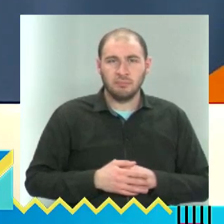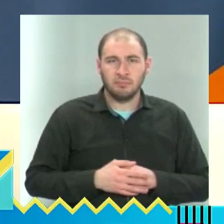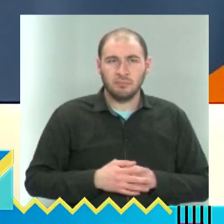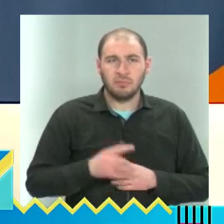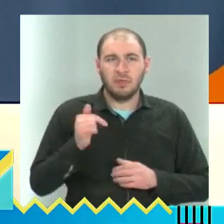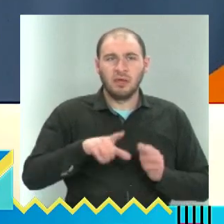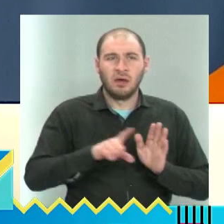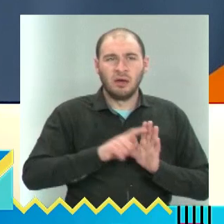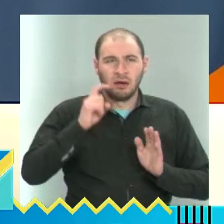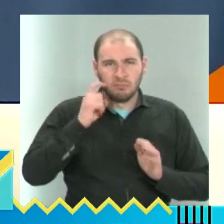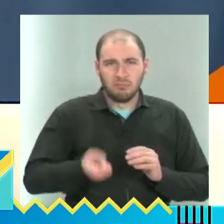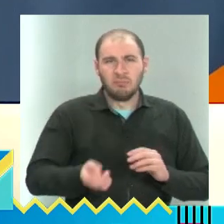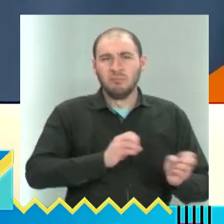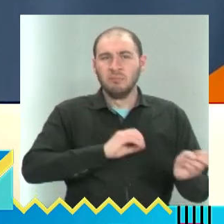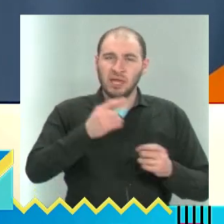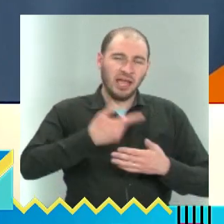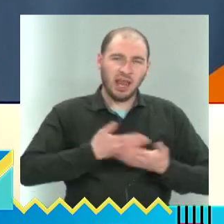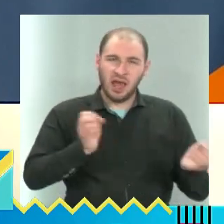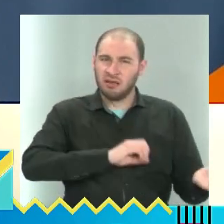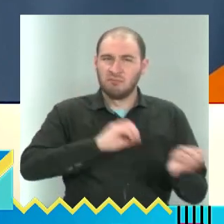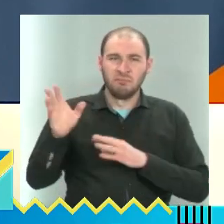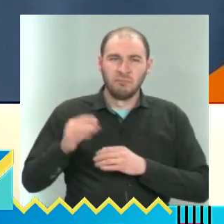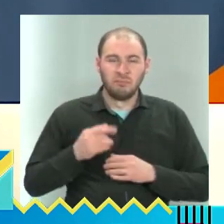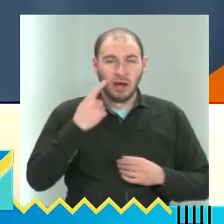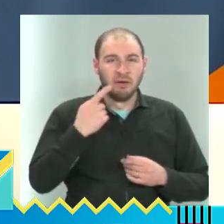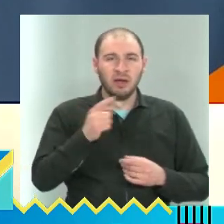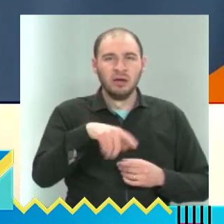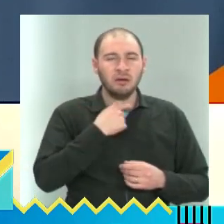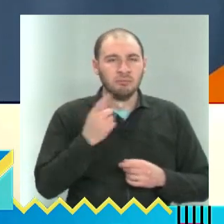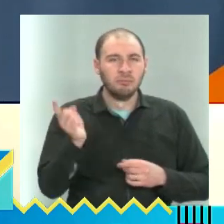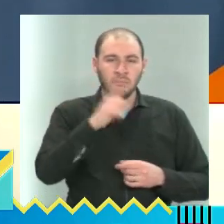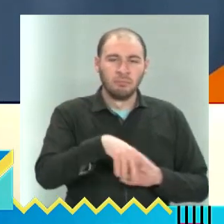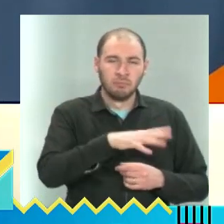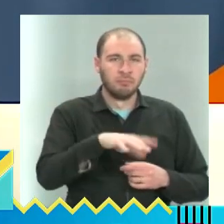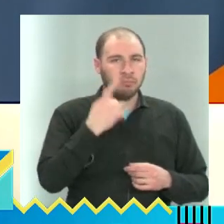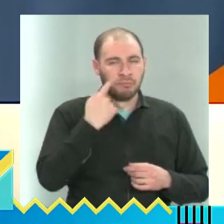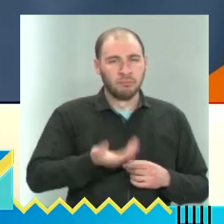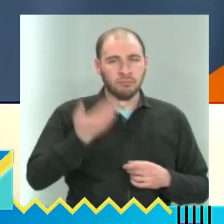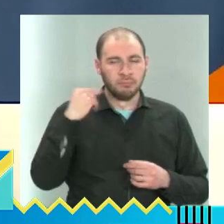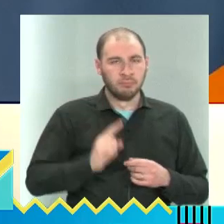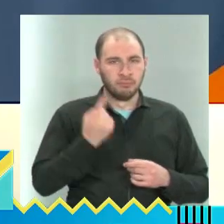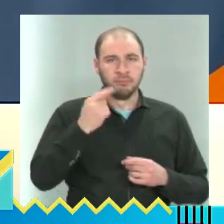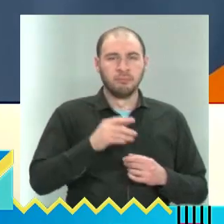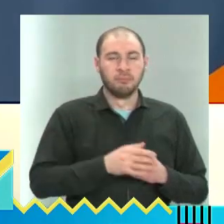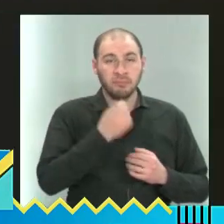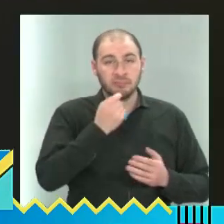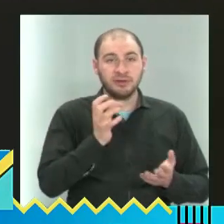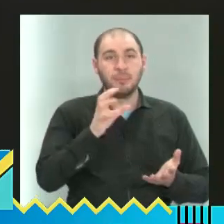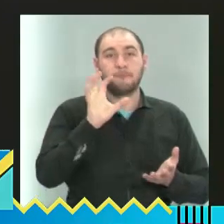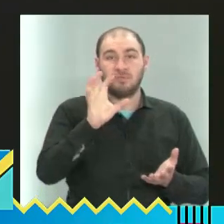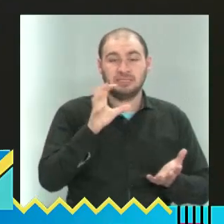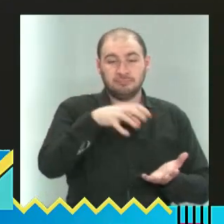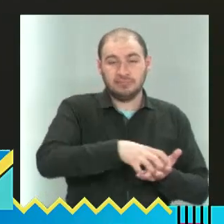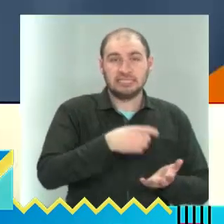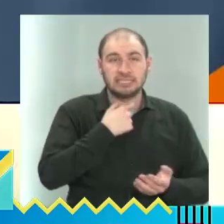un delito donde se los traslada generalmente, ver si ellos quieren retornar a su lugar de origen, si quieren asentarse en la